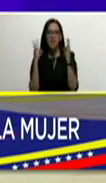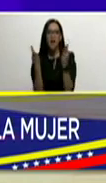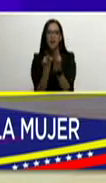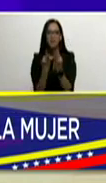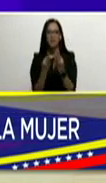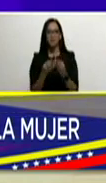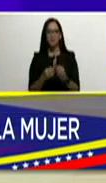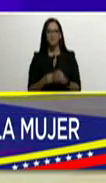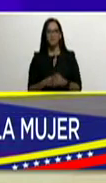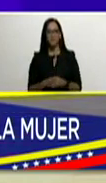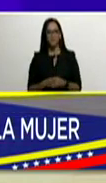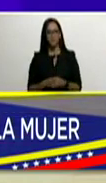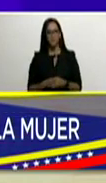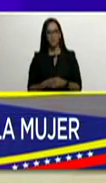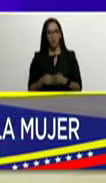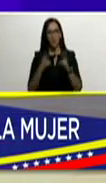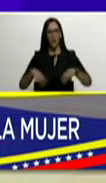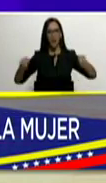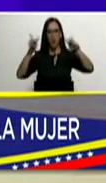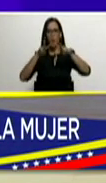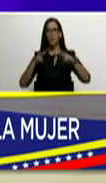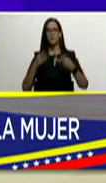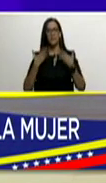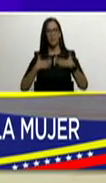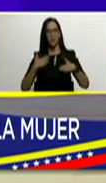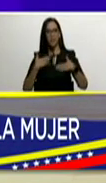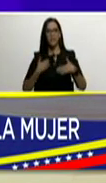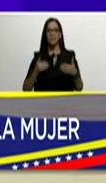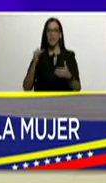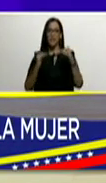los valores de la tolerancia, del equilibrio,